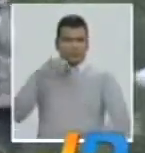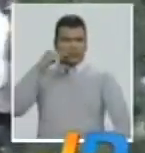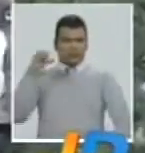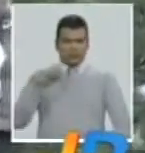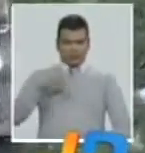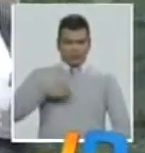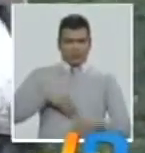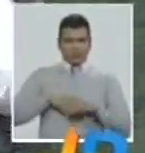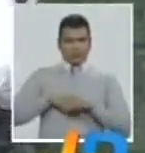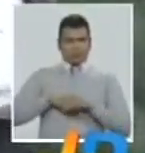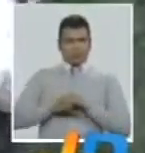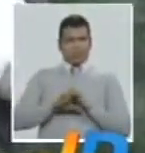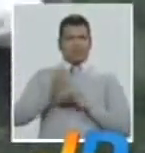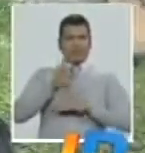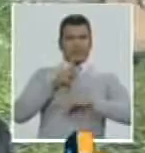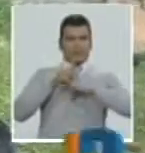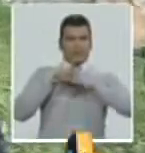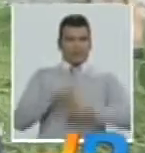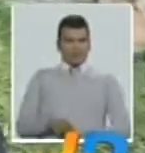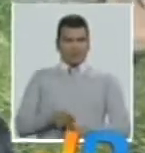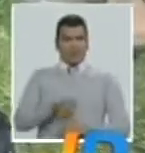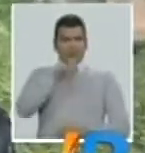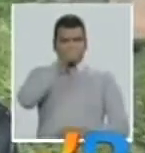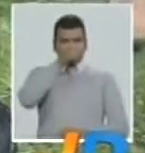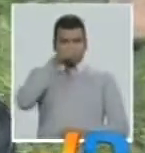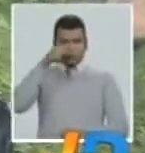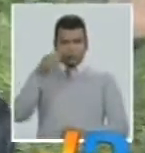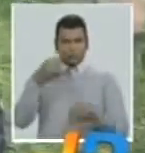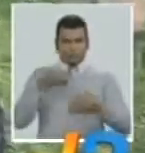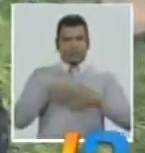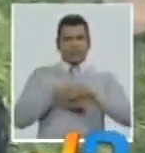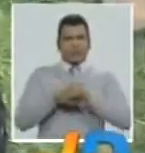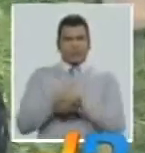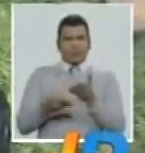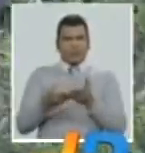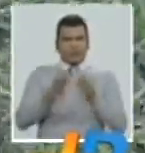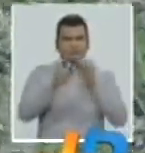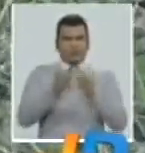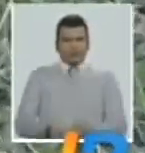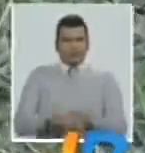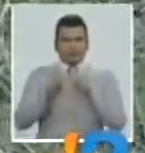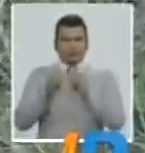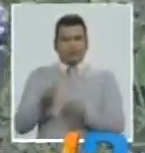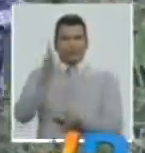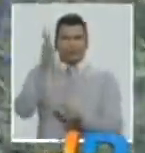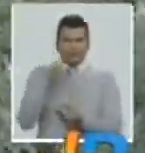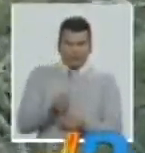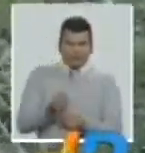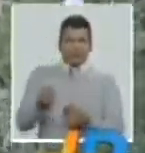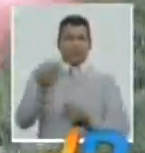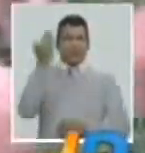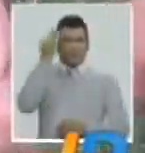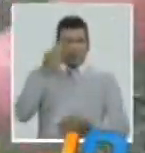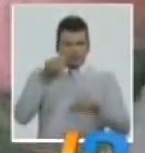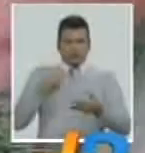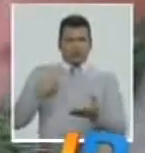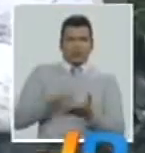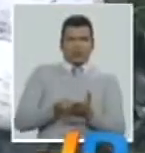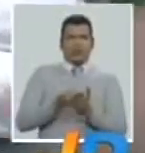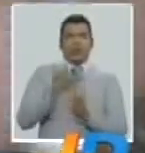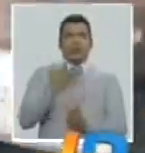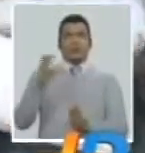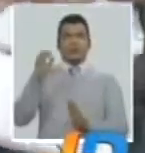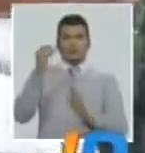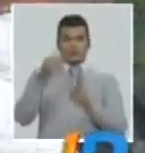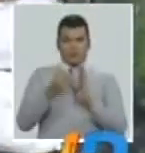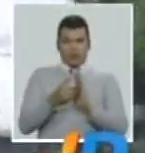de heroína camuflados en artesanías de madera. El alucinógeno estaba valuado en $400,000. Según las autoridades, la droga era distribuida en las